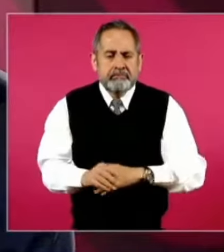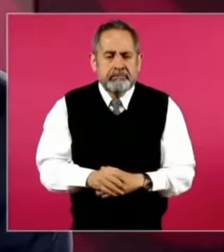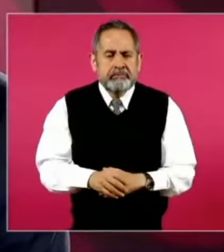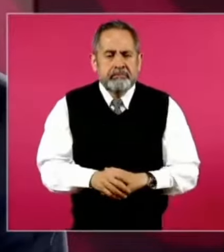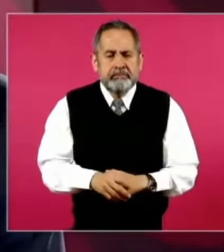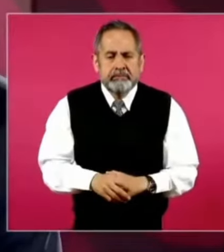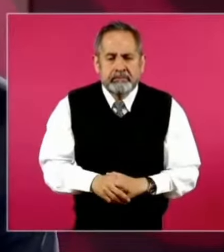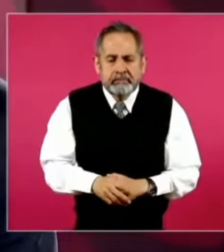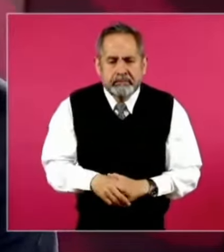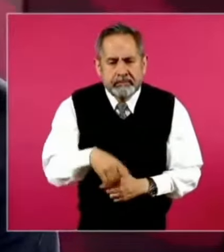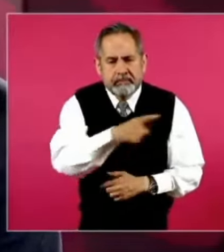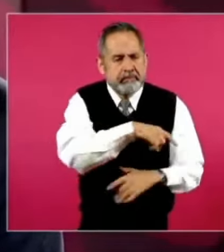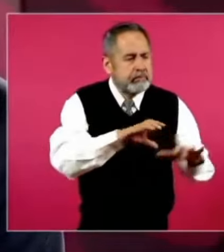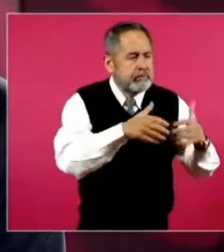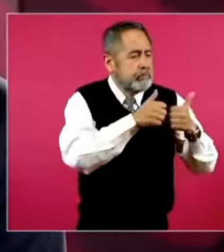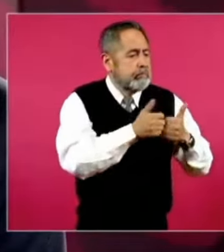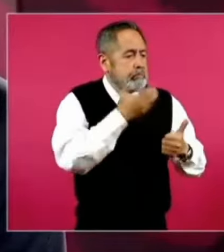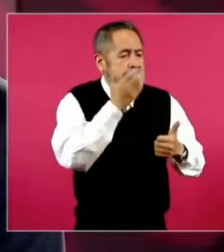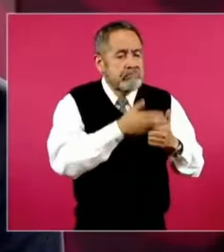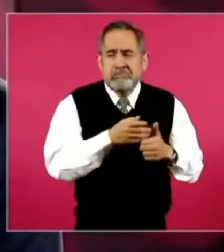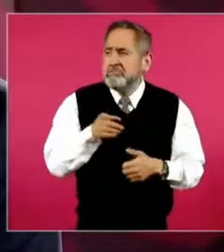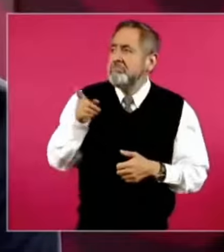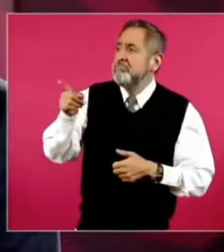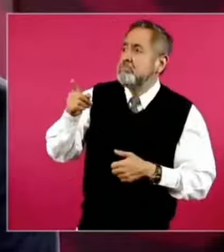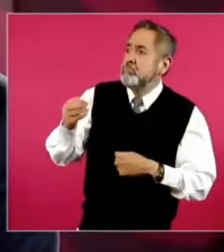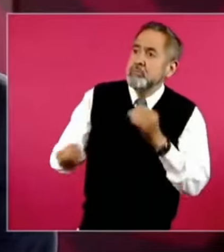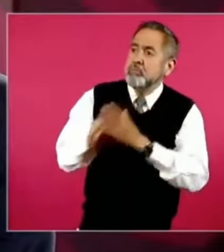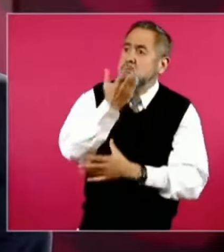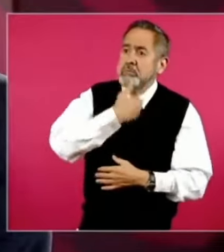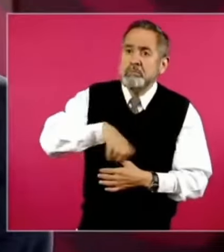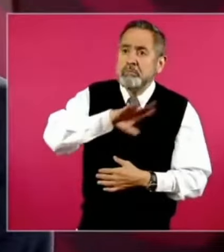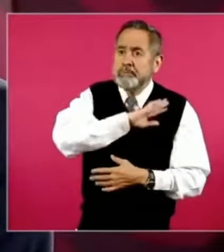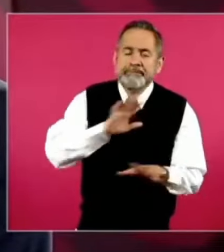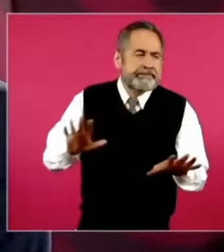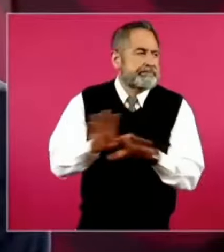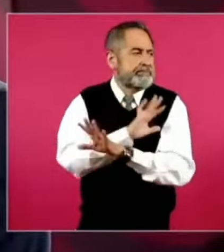los del bloque conservador y otros.